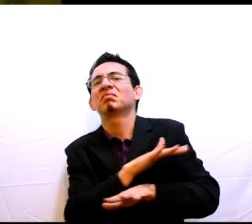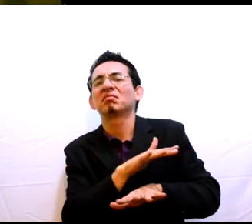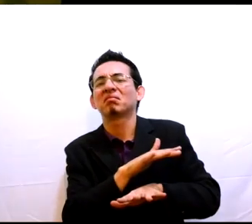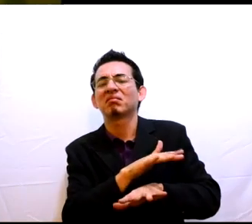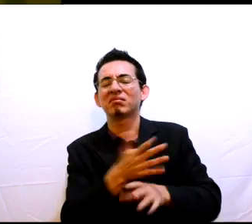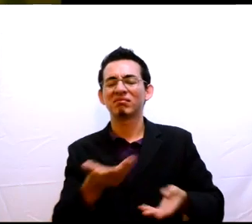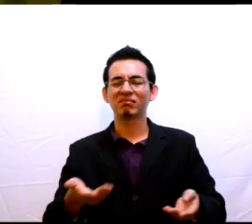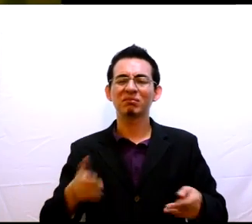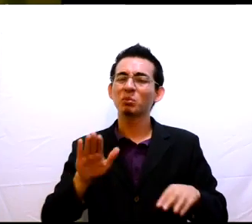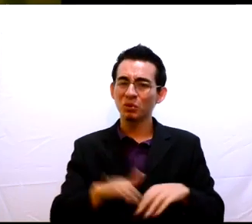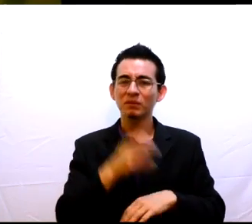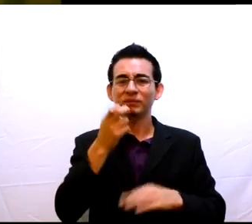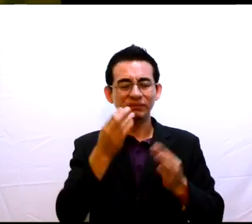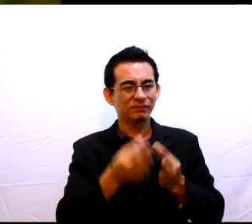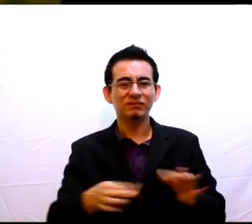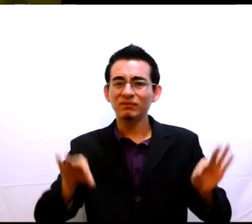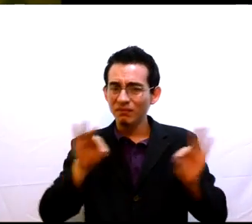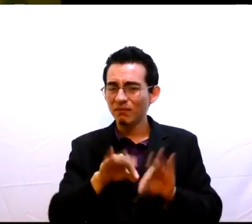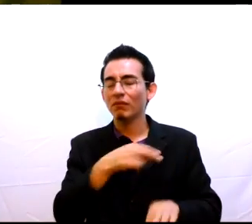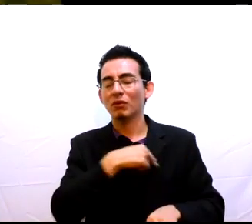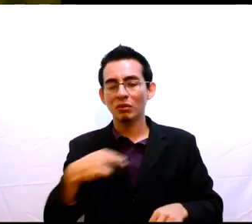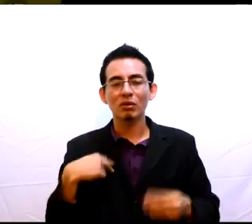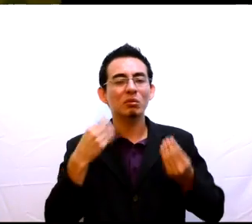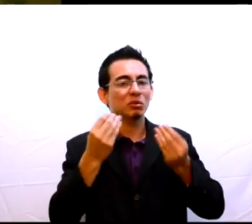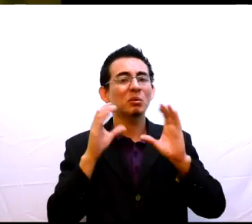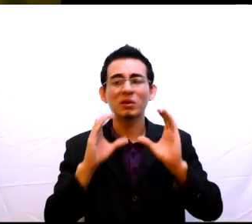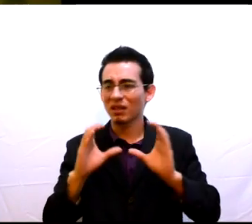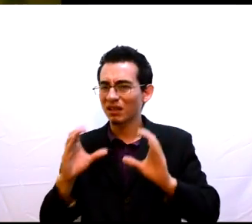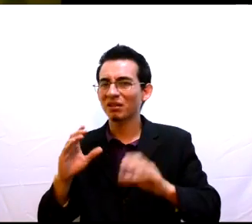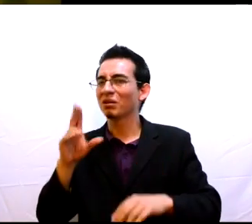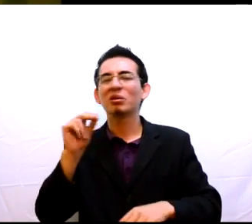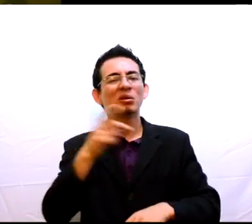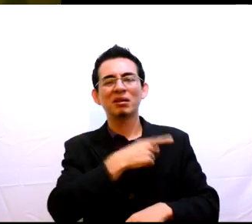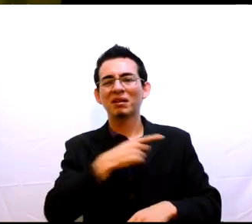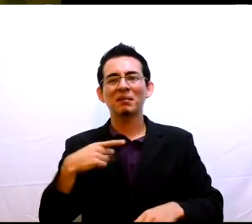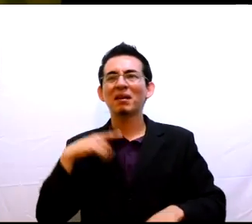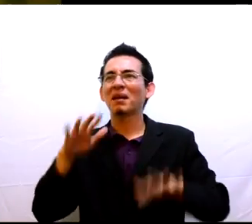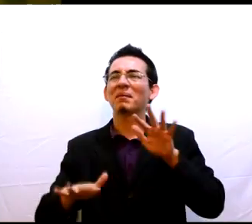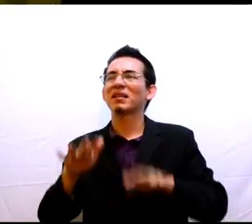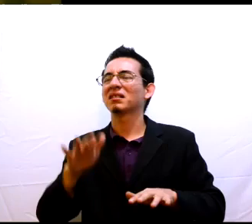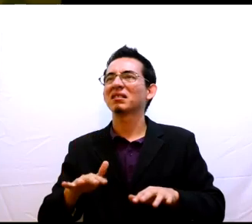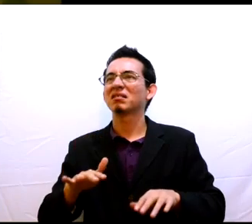las vamos a despilfarrar no las vamos a compartir